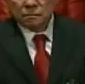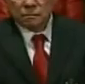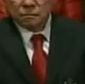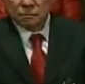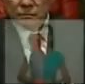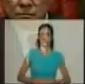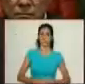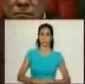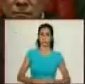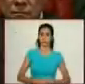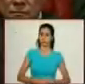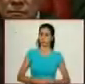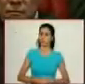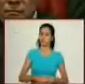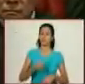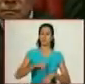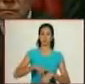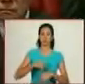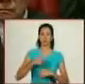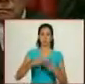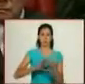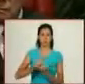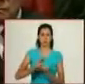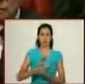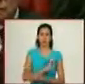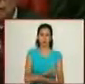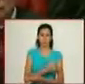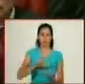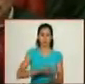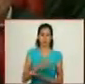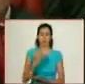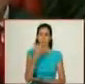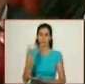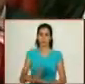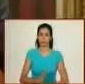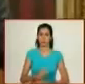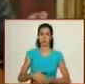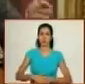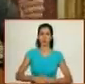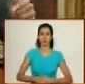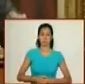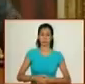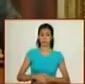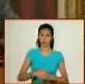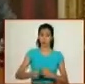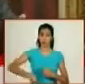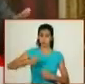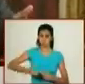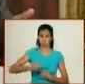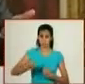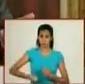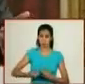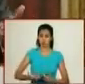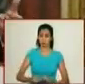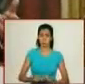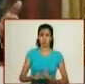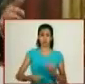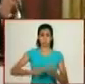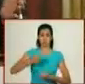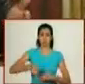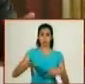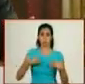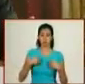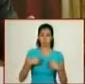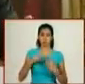enfrentar unidos y a tiempo la crisis energética mundial que se avecina. Estamos haciendo las inversiones, estamos